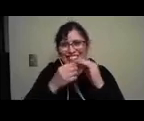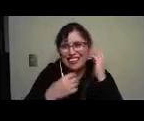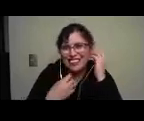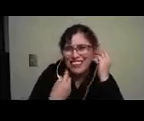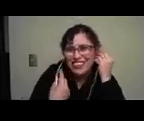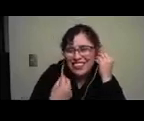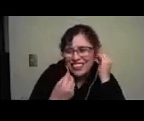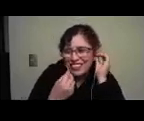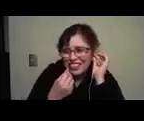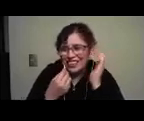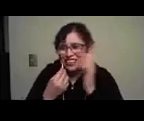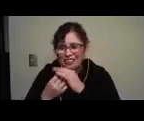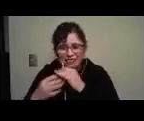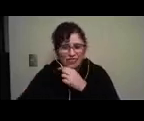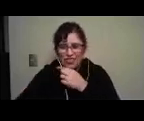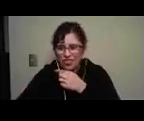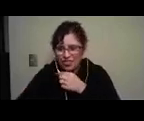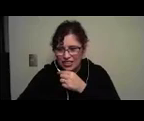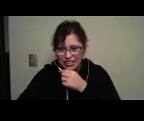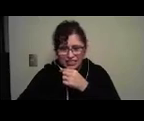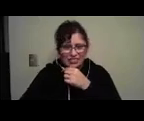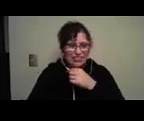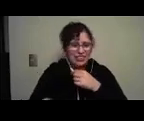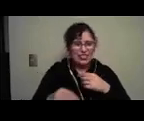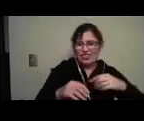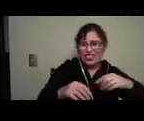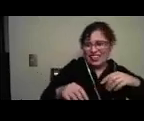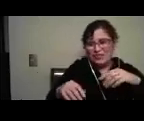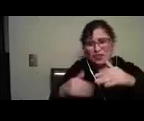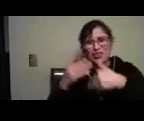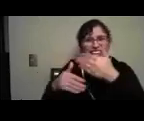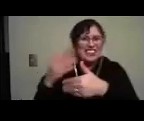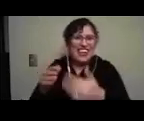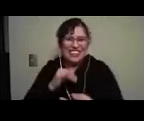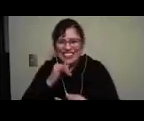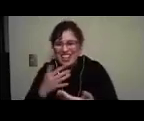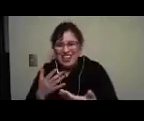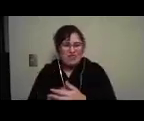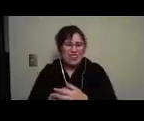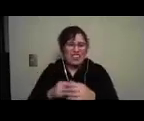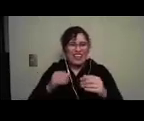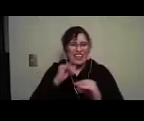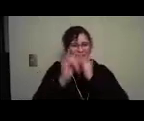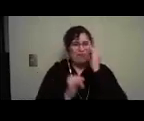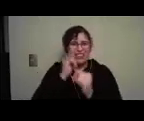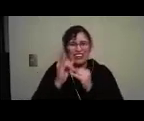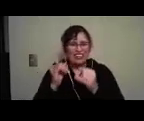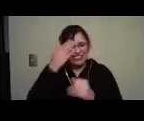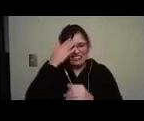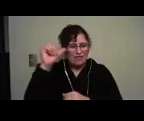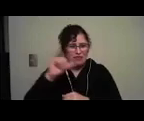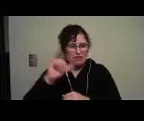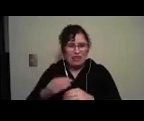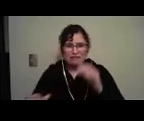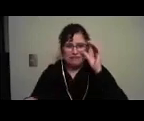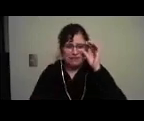está diciendo. Yo no sé cómo continuar porque mi internet